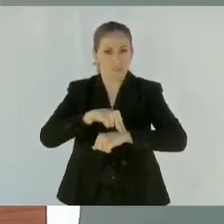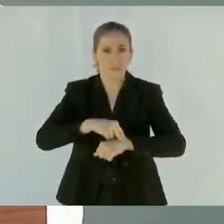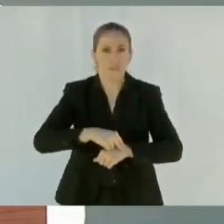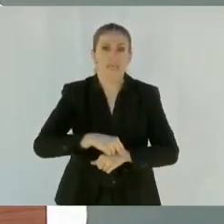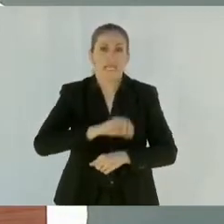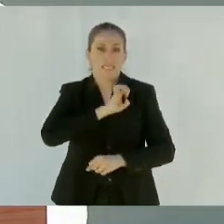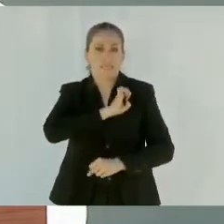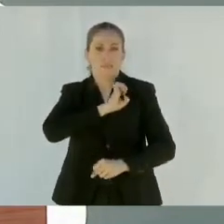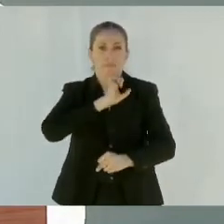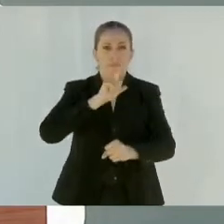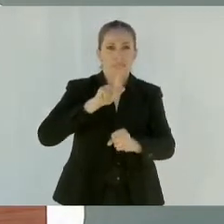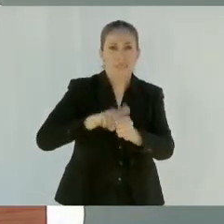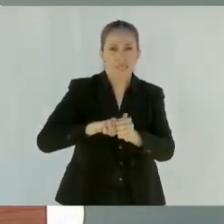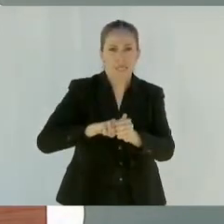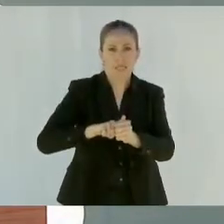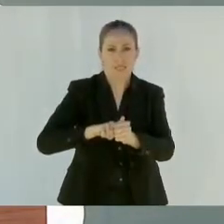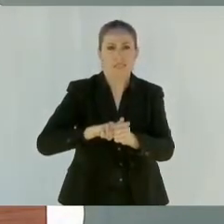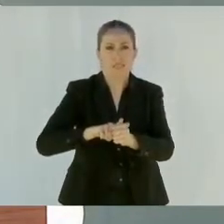especialidad